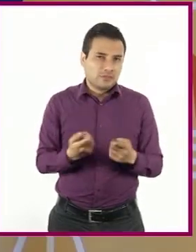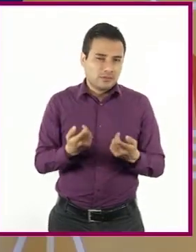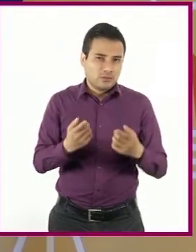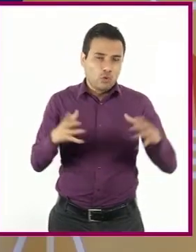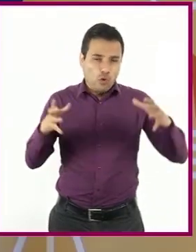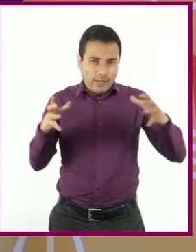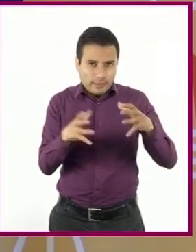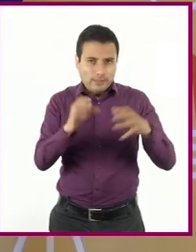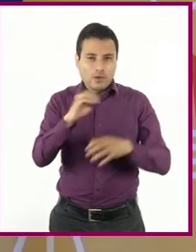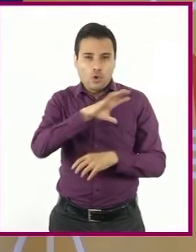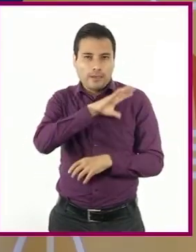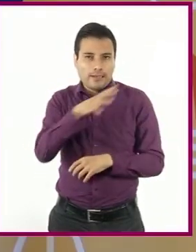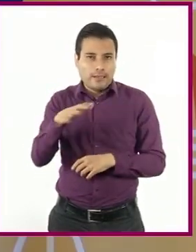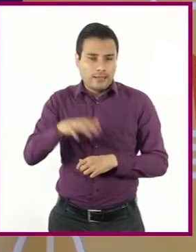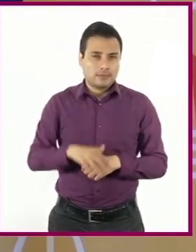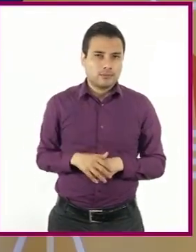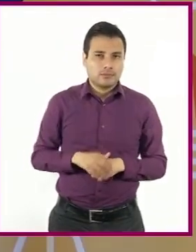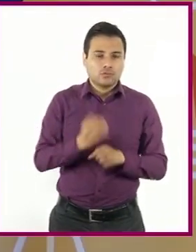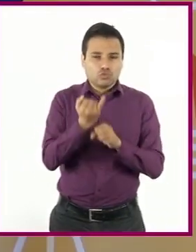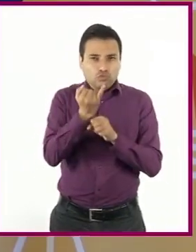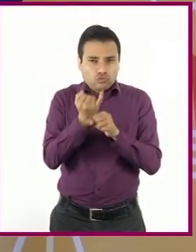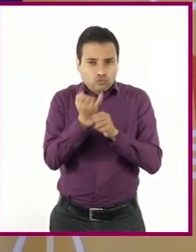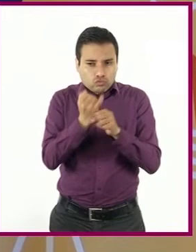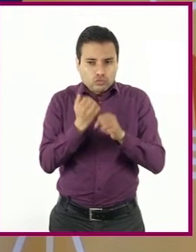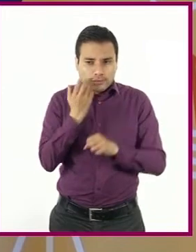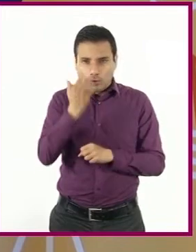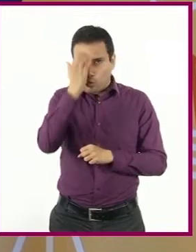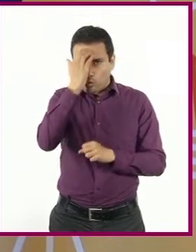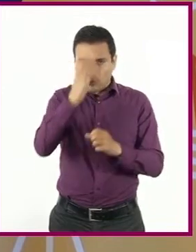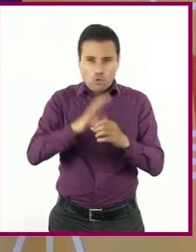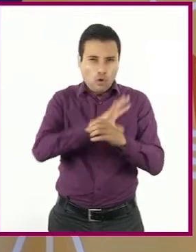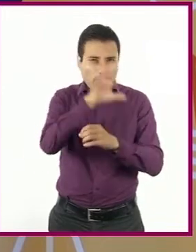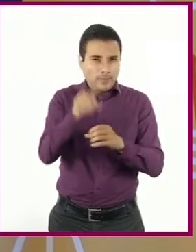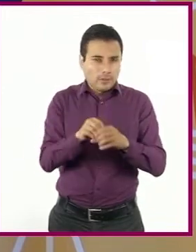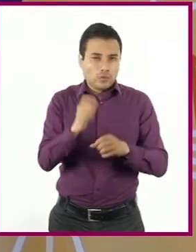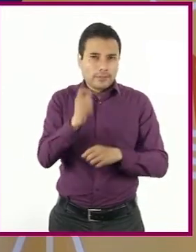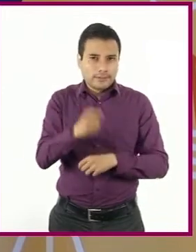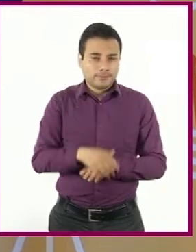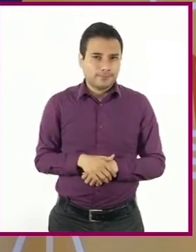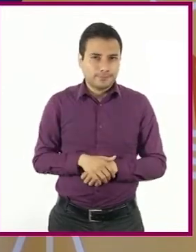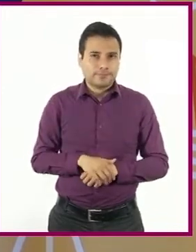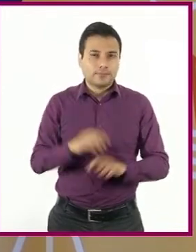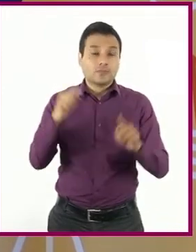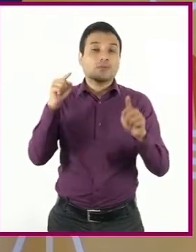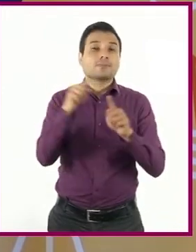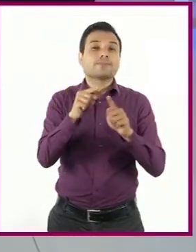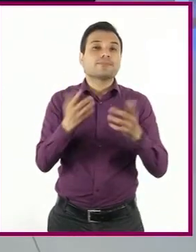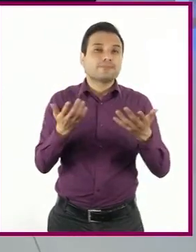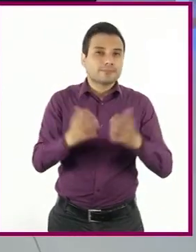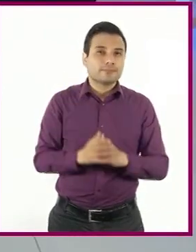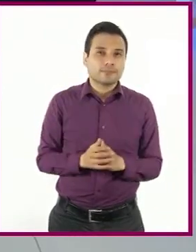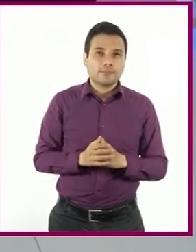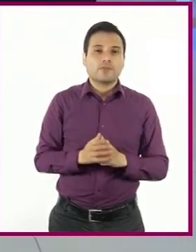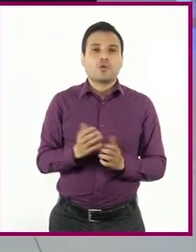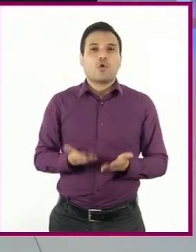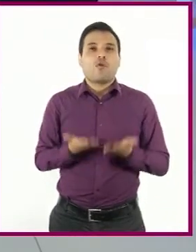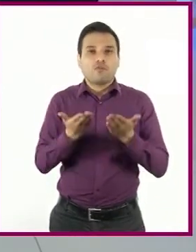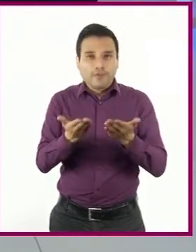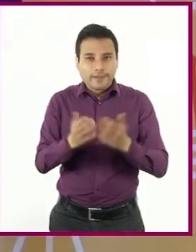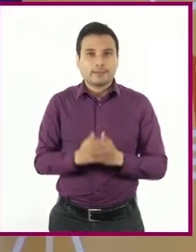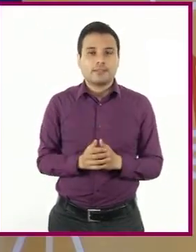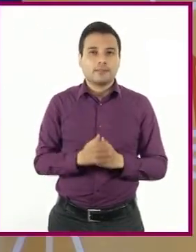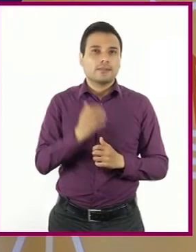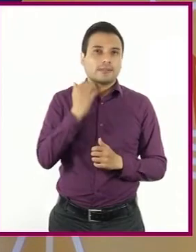y tratando de obtener una visión global de su situación, con énfasis en la oferta, la demanda,